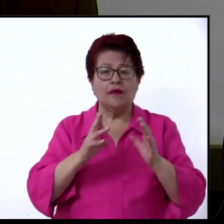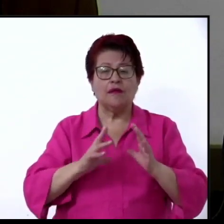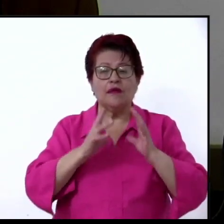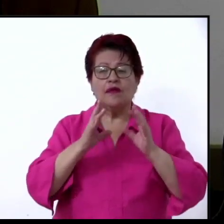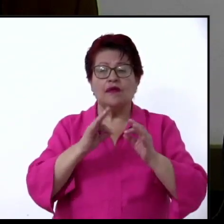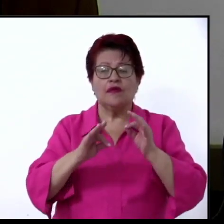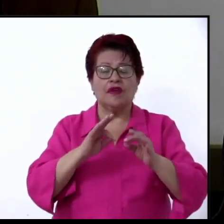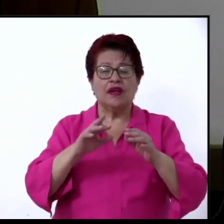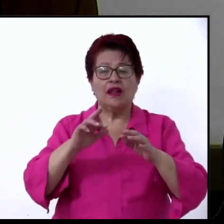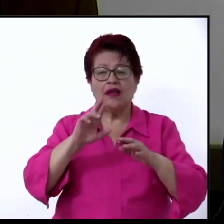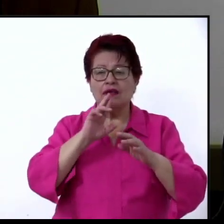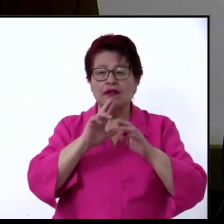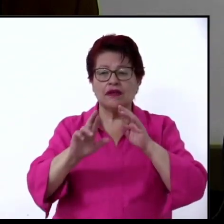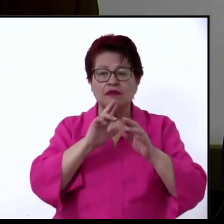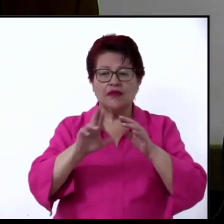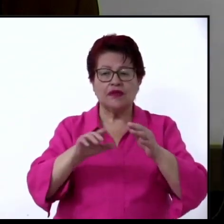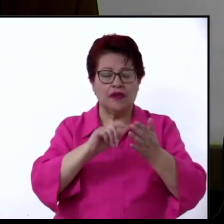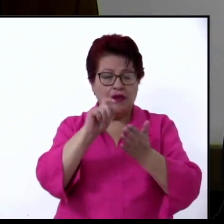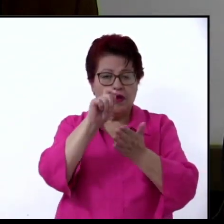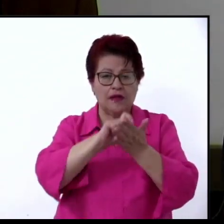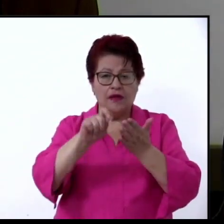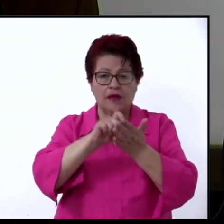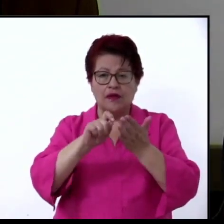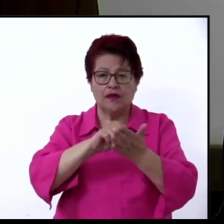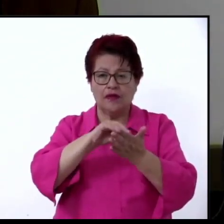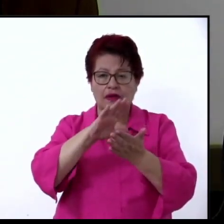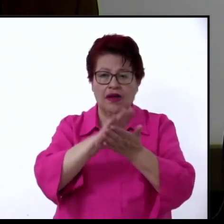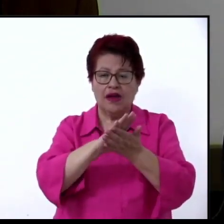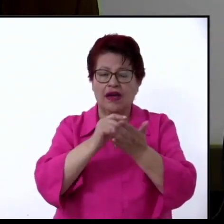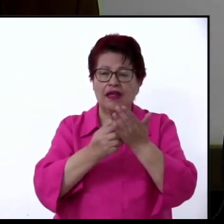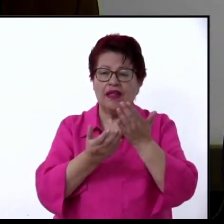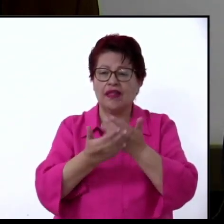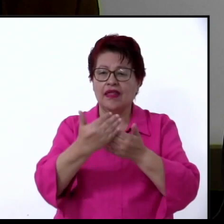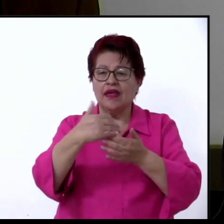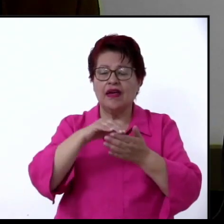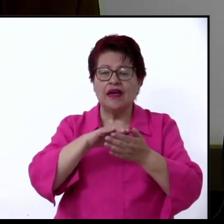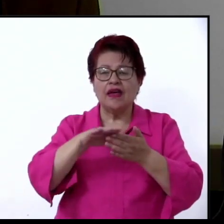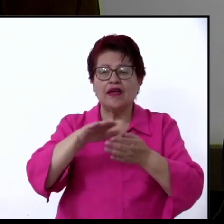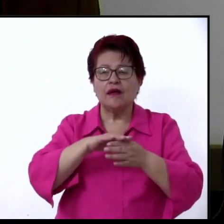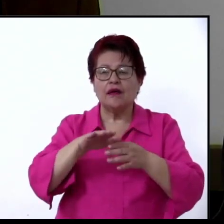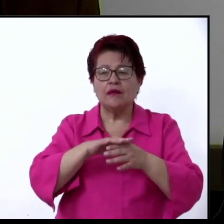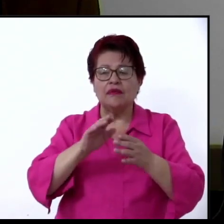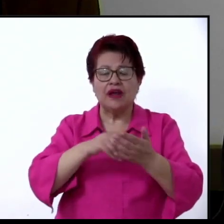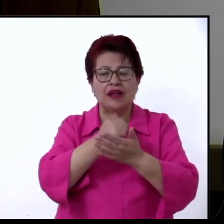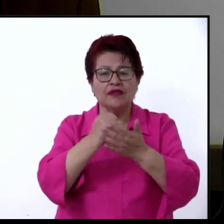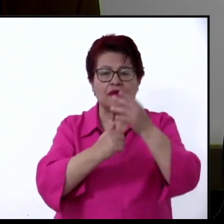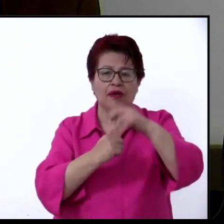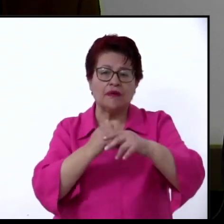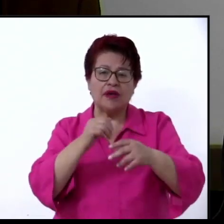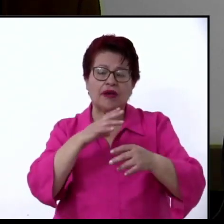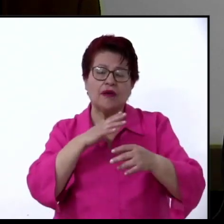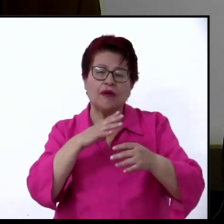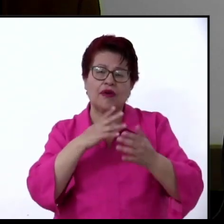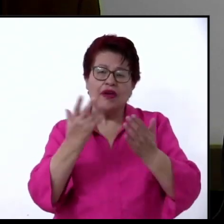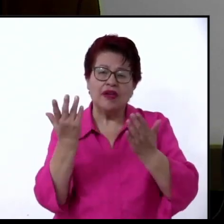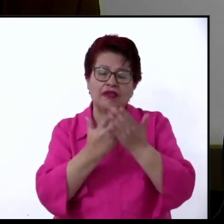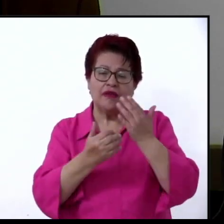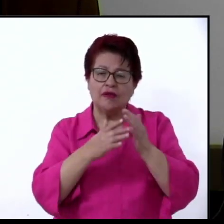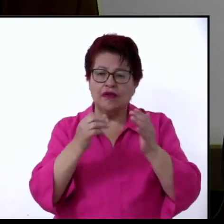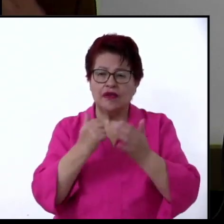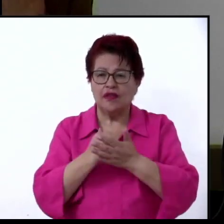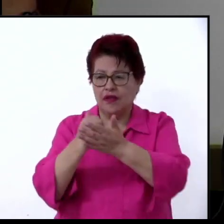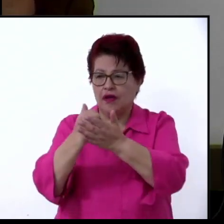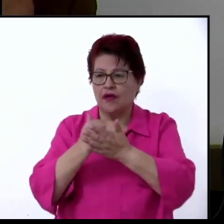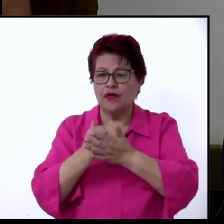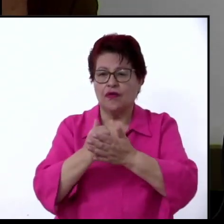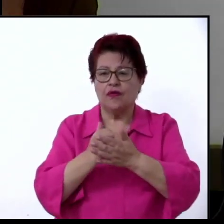respuestas. También los apuntes de una agenda para empleabilidad de las juventudes de la Ciudad de México, que realizamos en colaboración